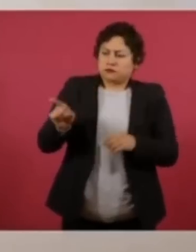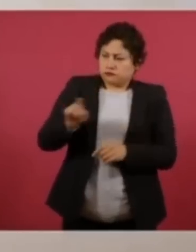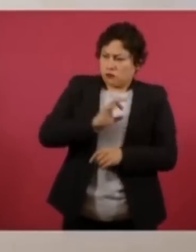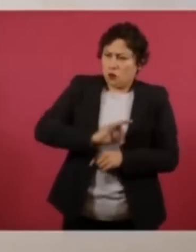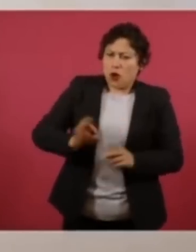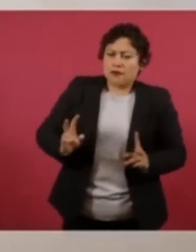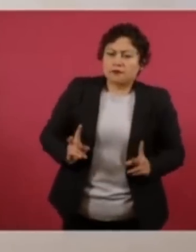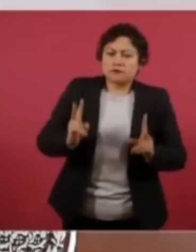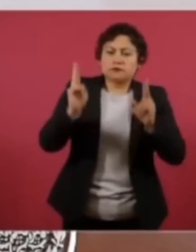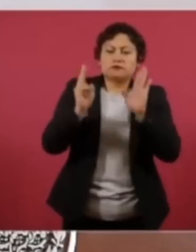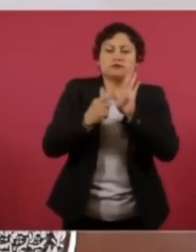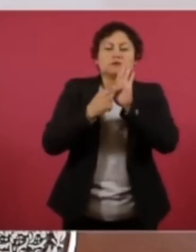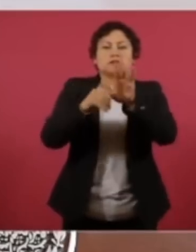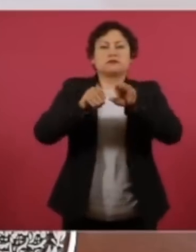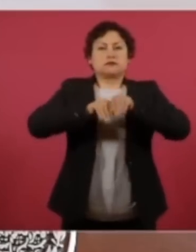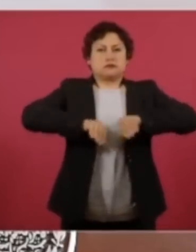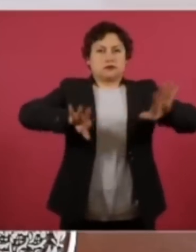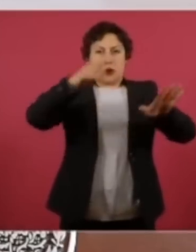rato para